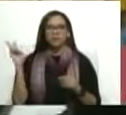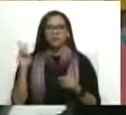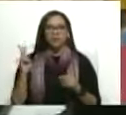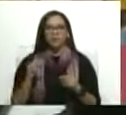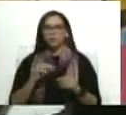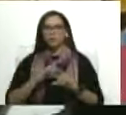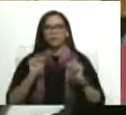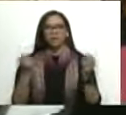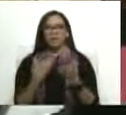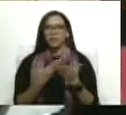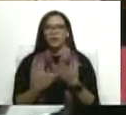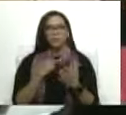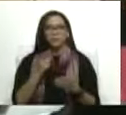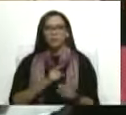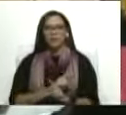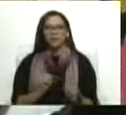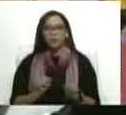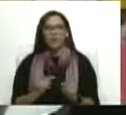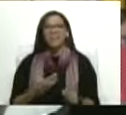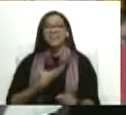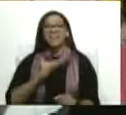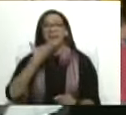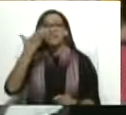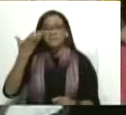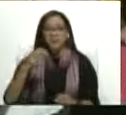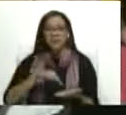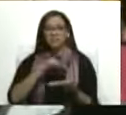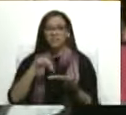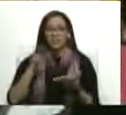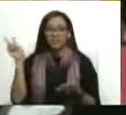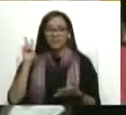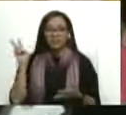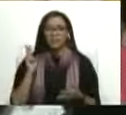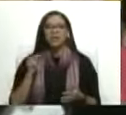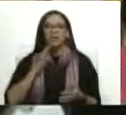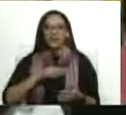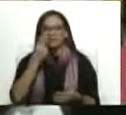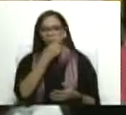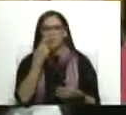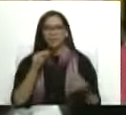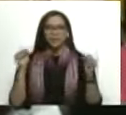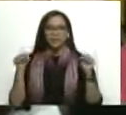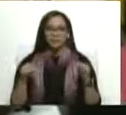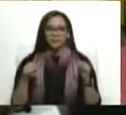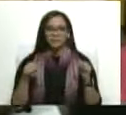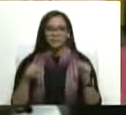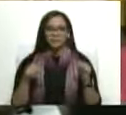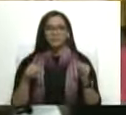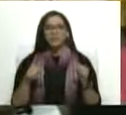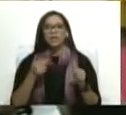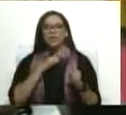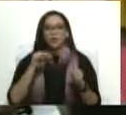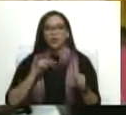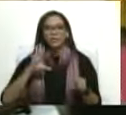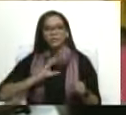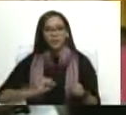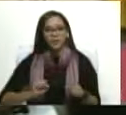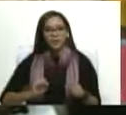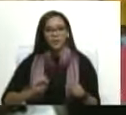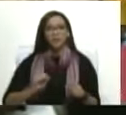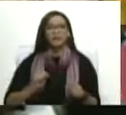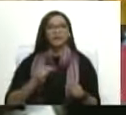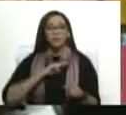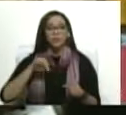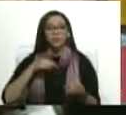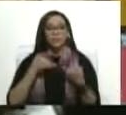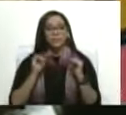es un tema de un partido político, es el alma nacional de Venezuela la que está comprometida acá. Se trata de nuestra soberanía, se trata de